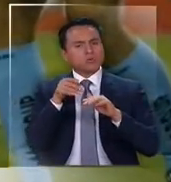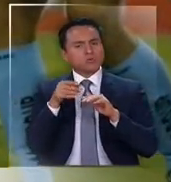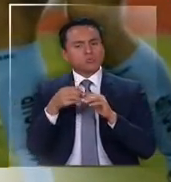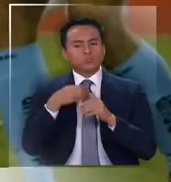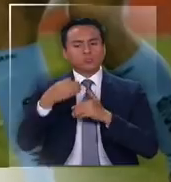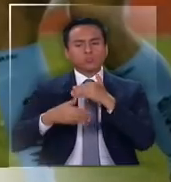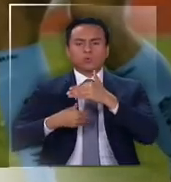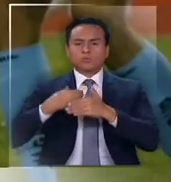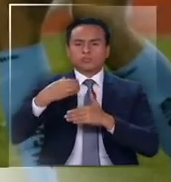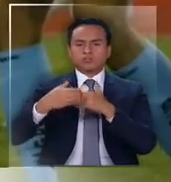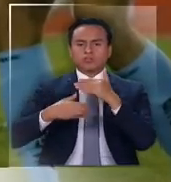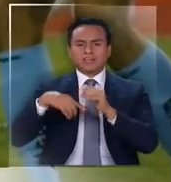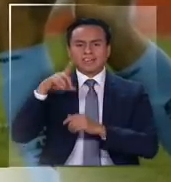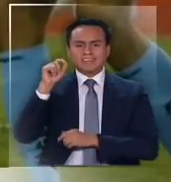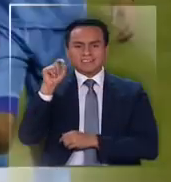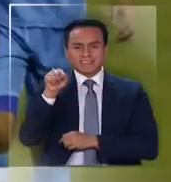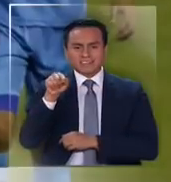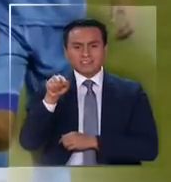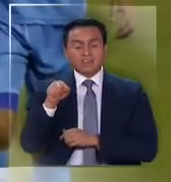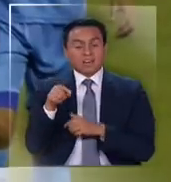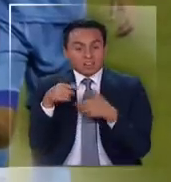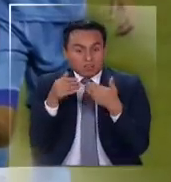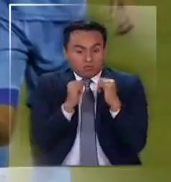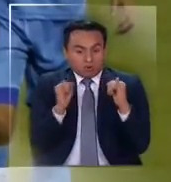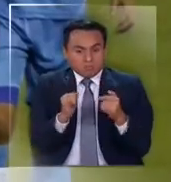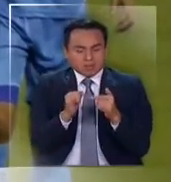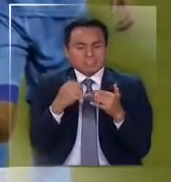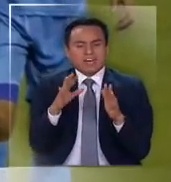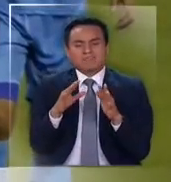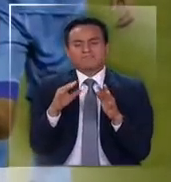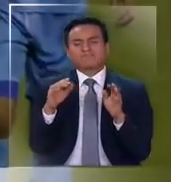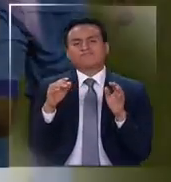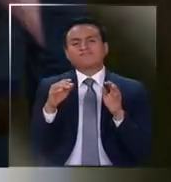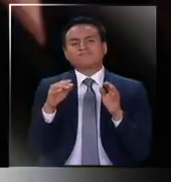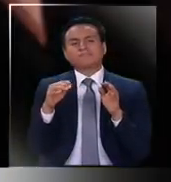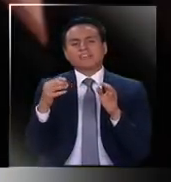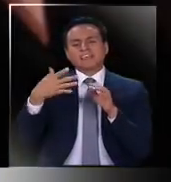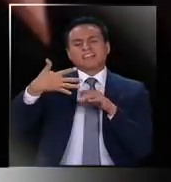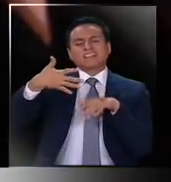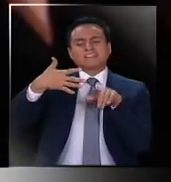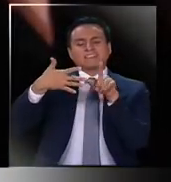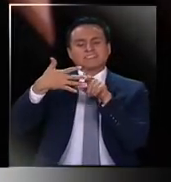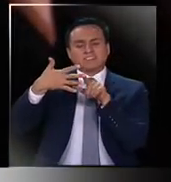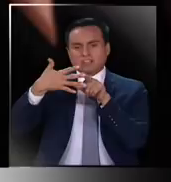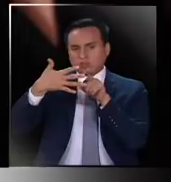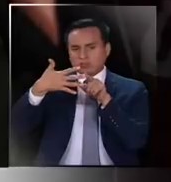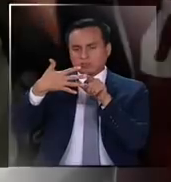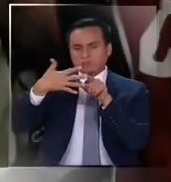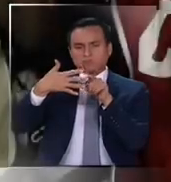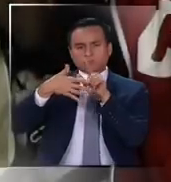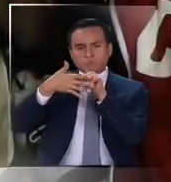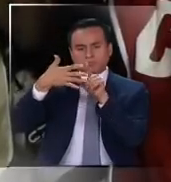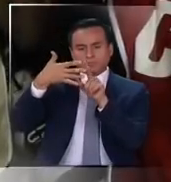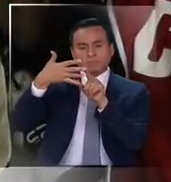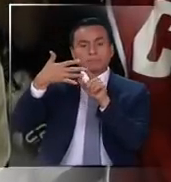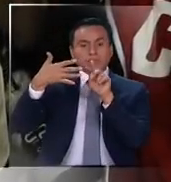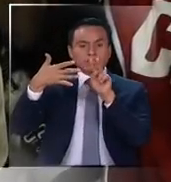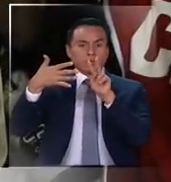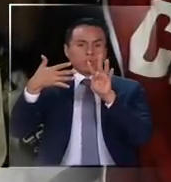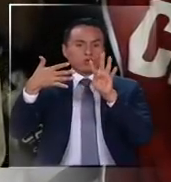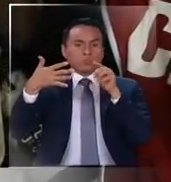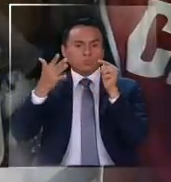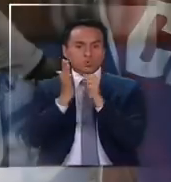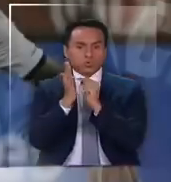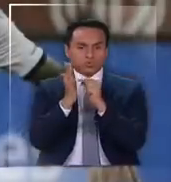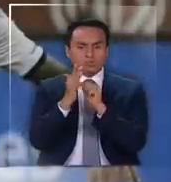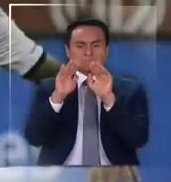nuevo proceso con el cacique. De esta forma van a quedar ubicados en la tercera locación de la tabla con 24 puntos,